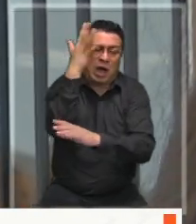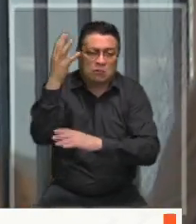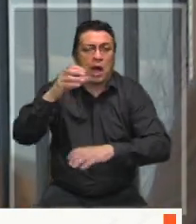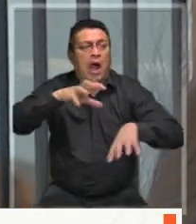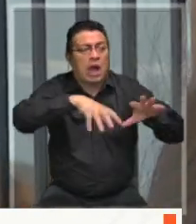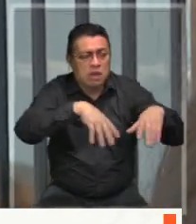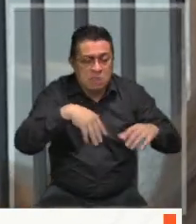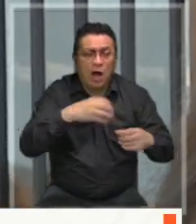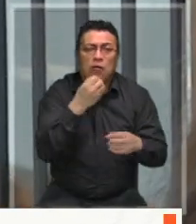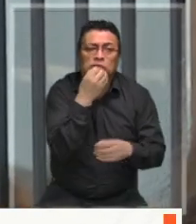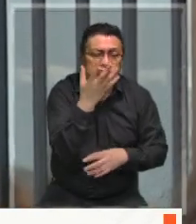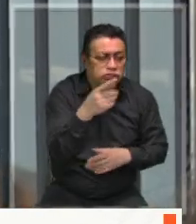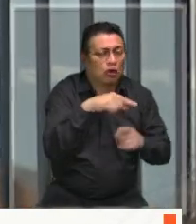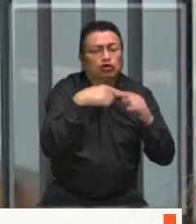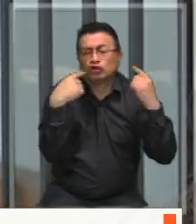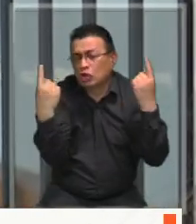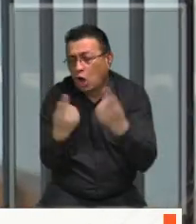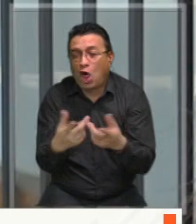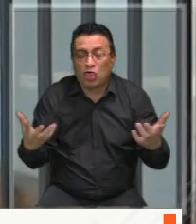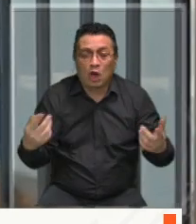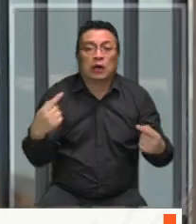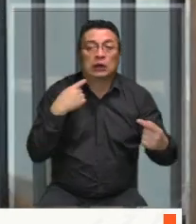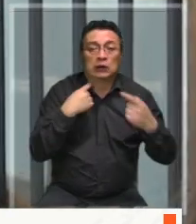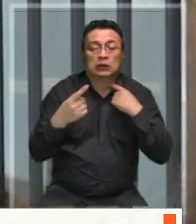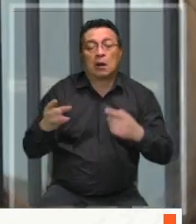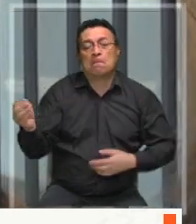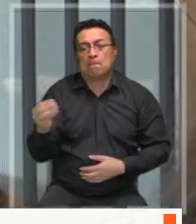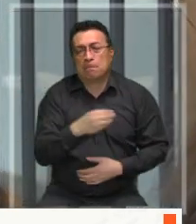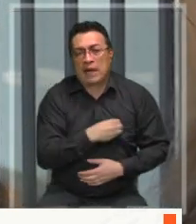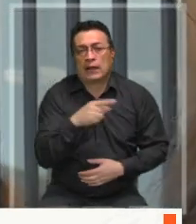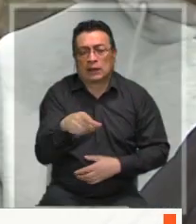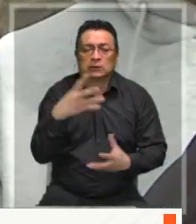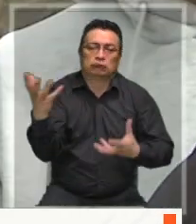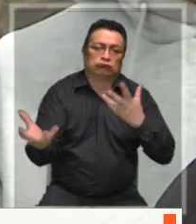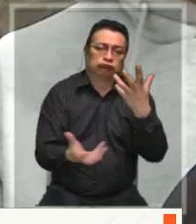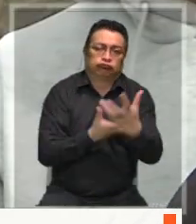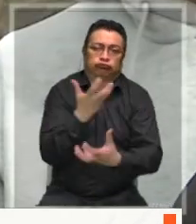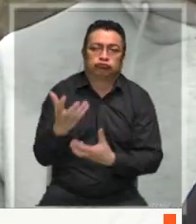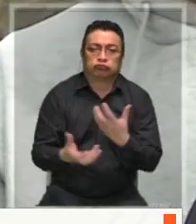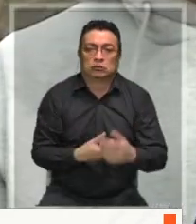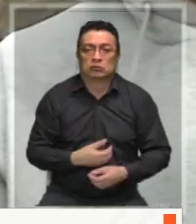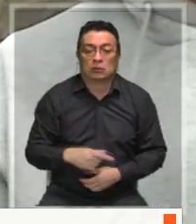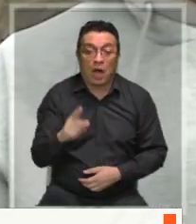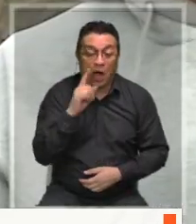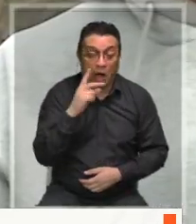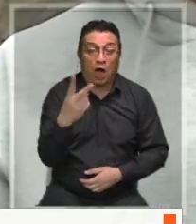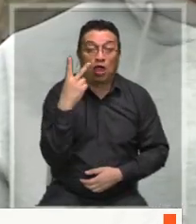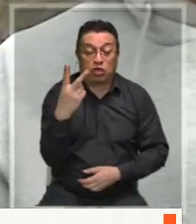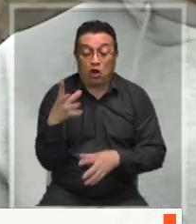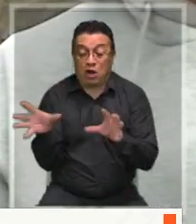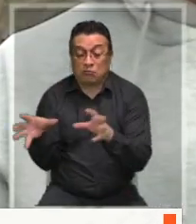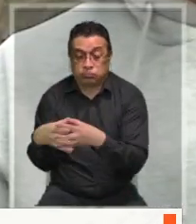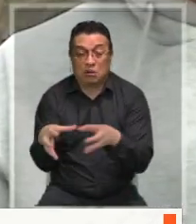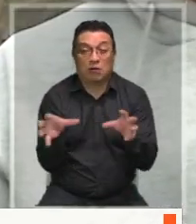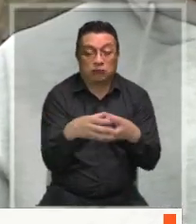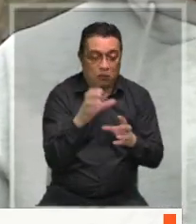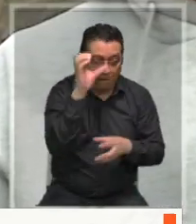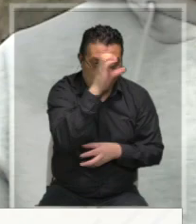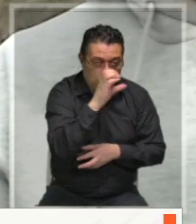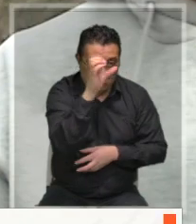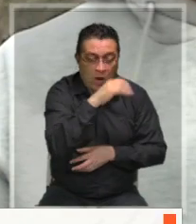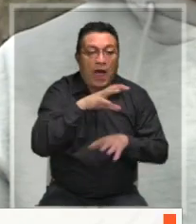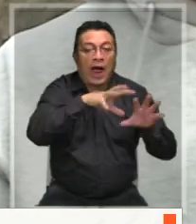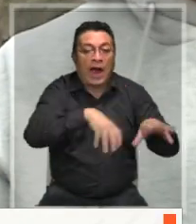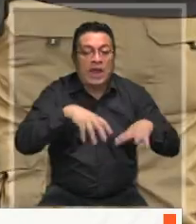la flora, la fauna, obviamente que da mucha pena todos estos incendios. Hay dos agrupaciones buscando animalitos,